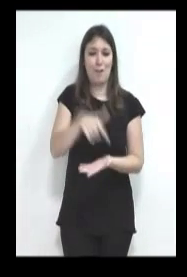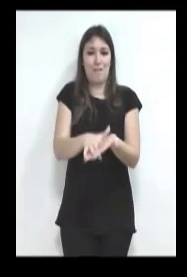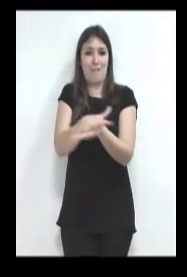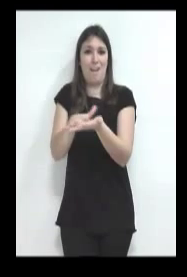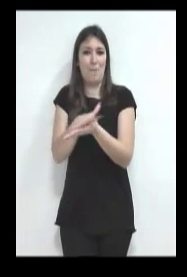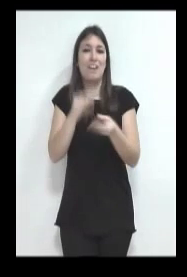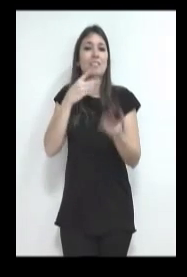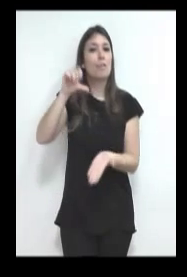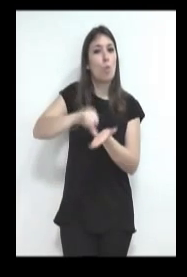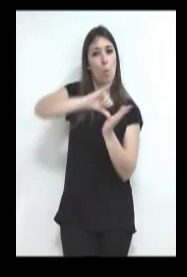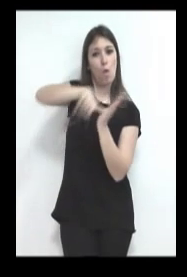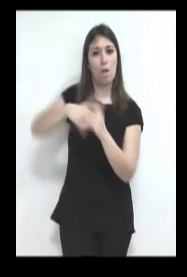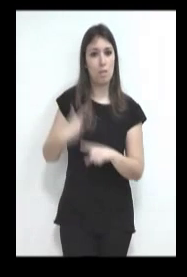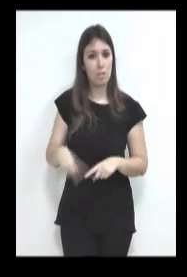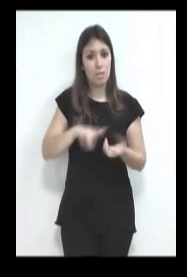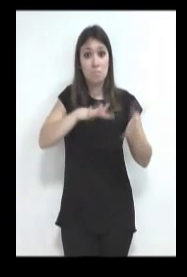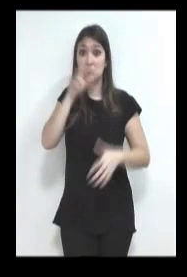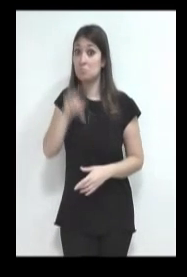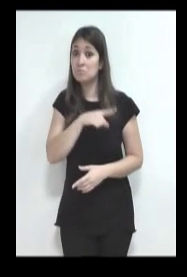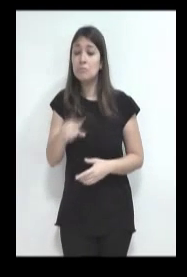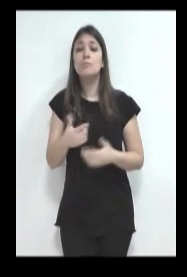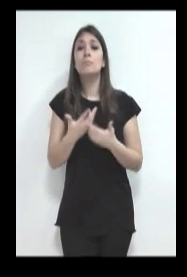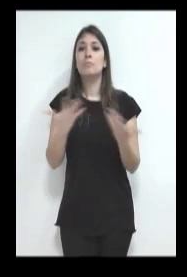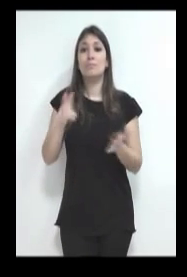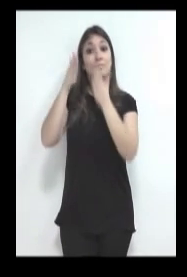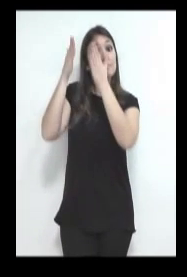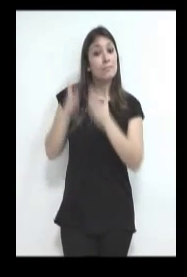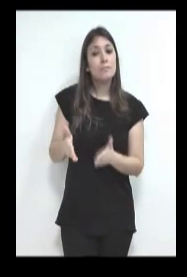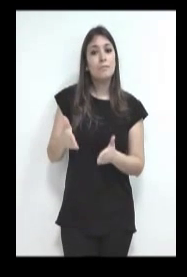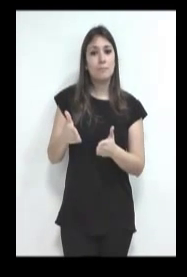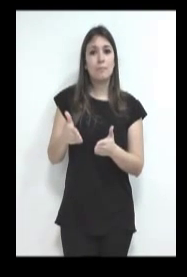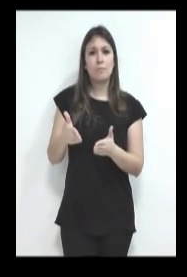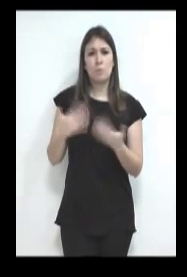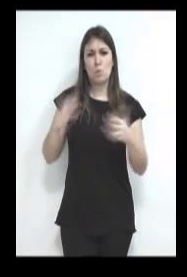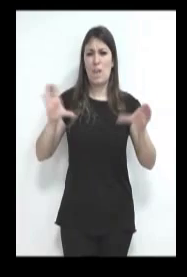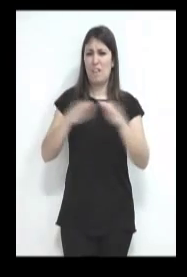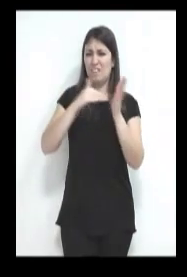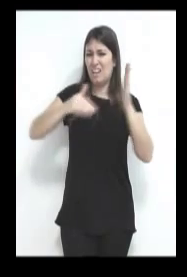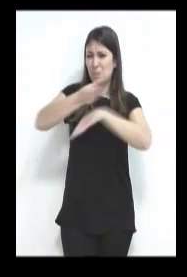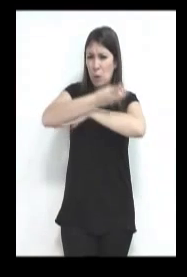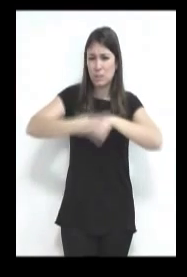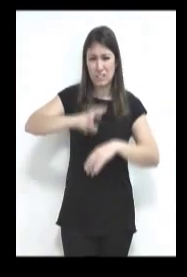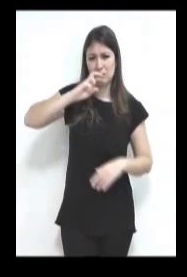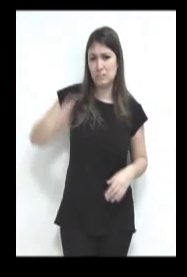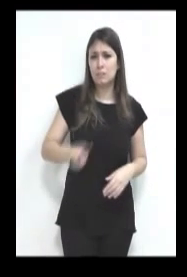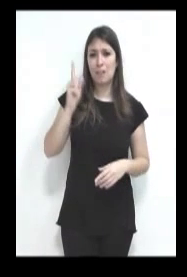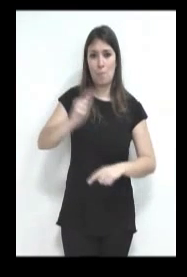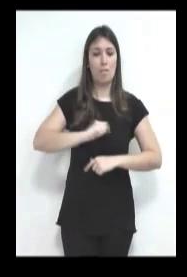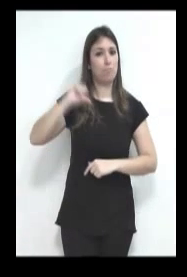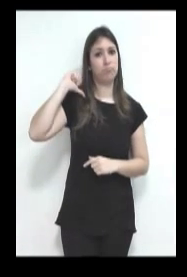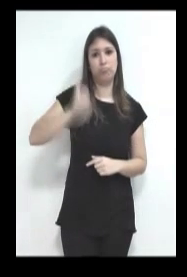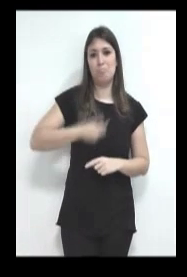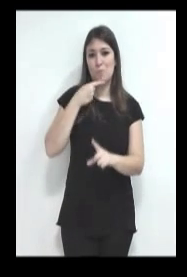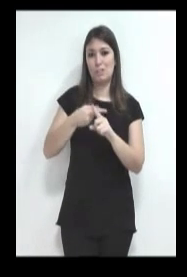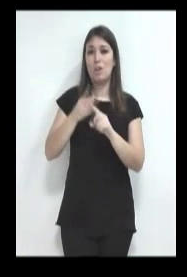de las ciudades. Y bueno, pues para ello cuenta con un equipo muy transversal que también enriquece mucho toda